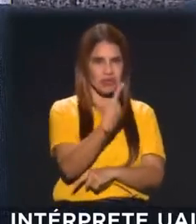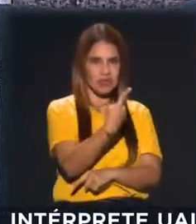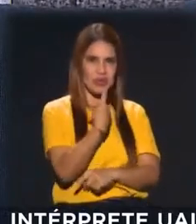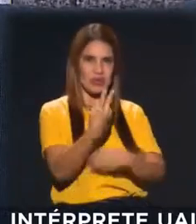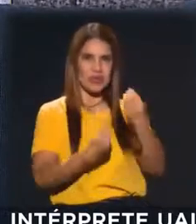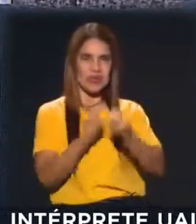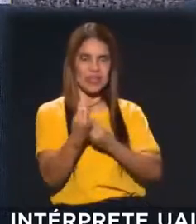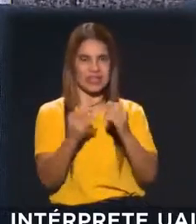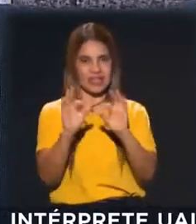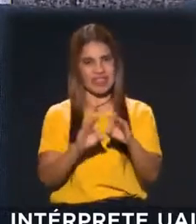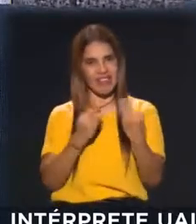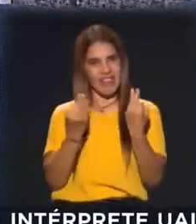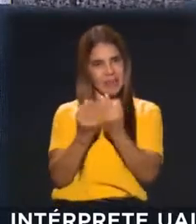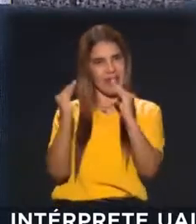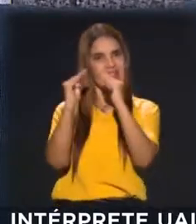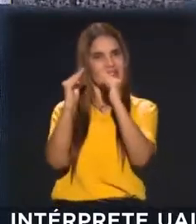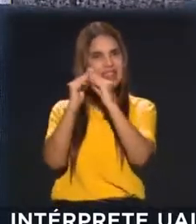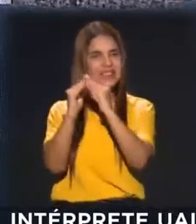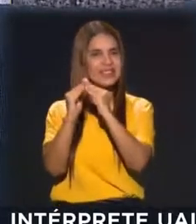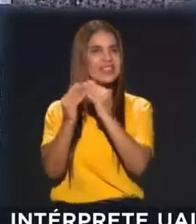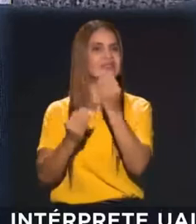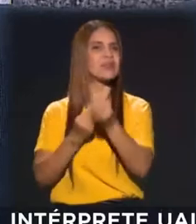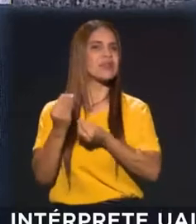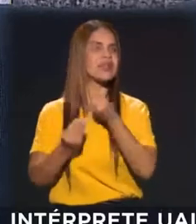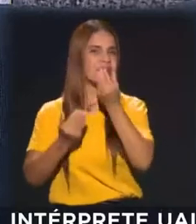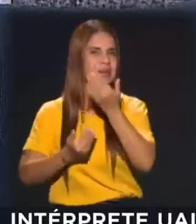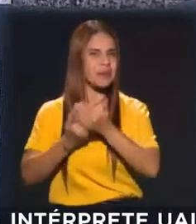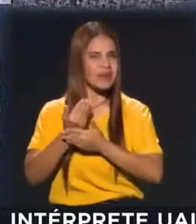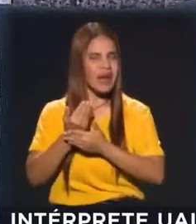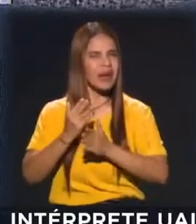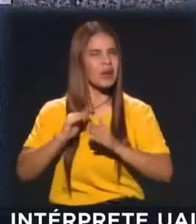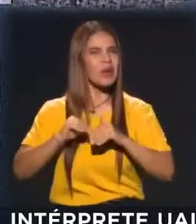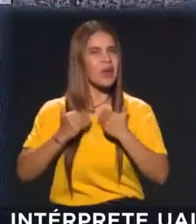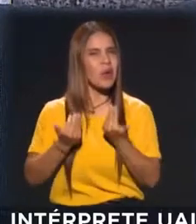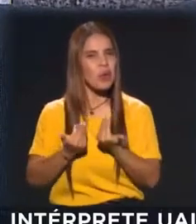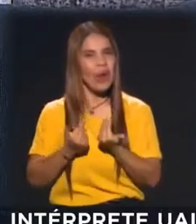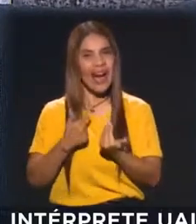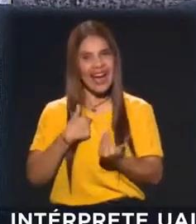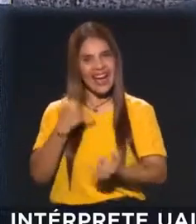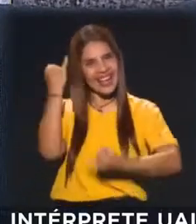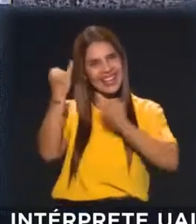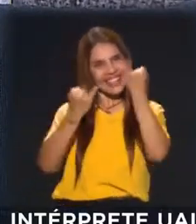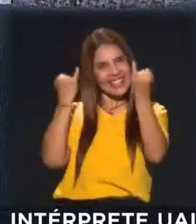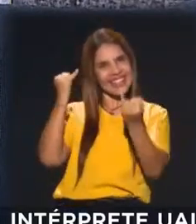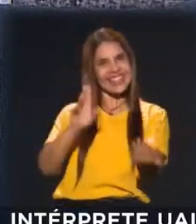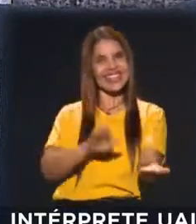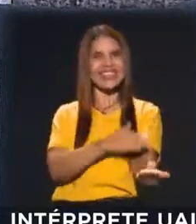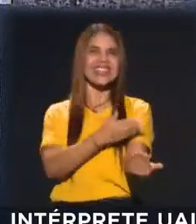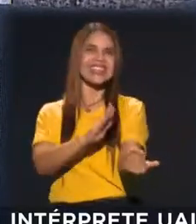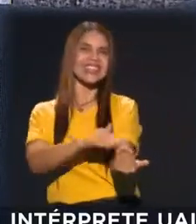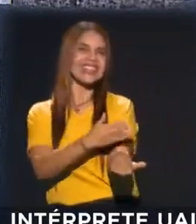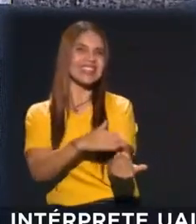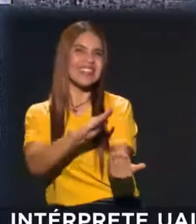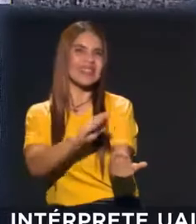acá y en las familias, en las casas, en los hogares, en las familias, es empezar a entendernos como compositores de nuestra propia música.